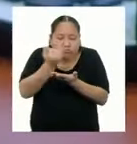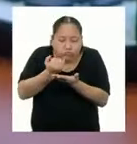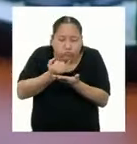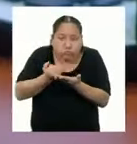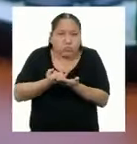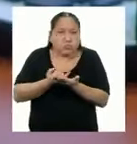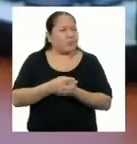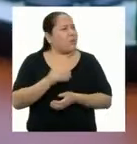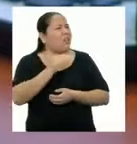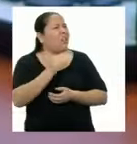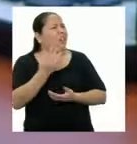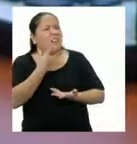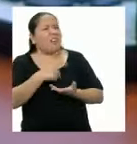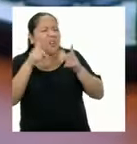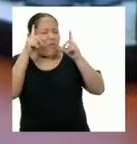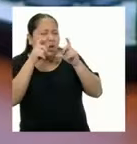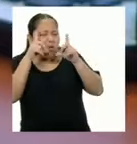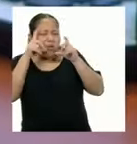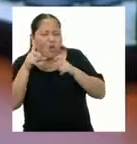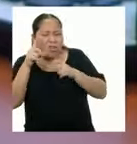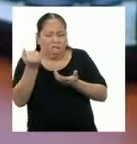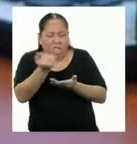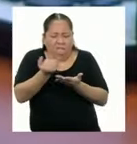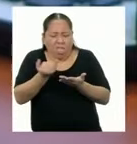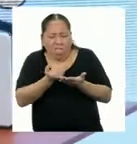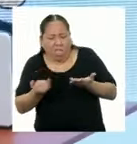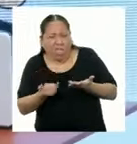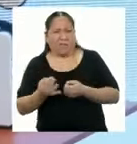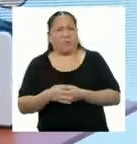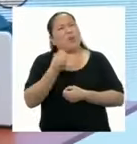Oye, ¿qué haces fotografiando esos garabatos?